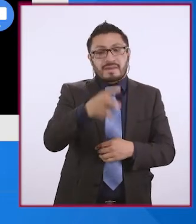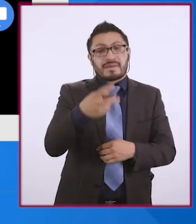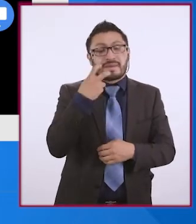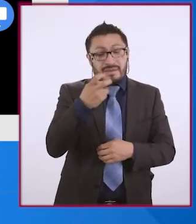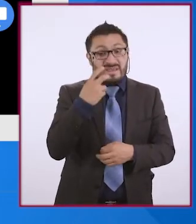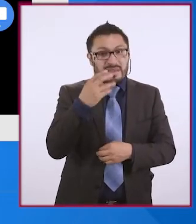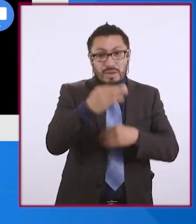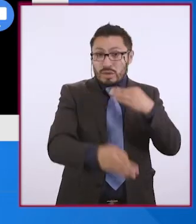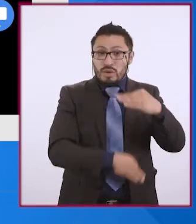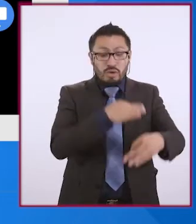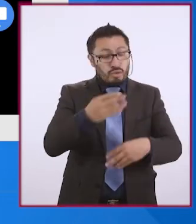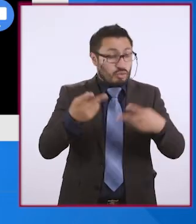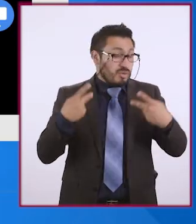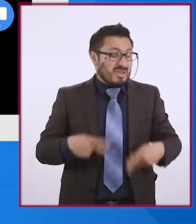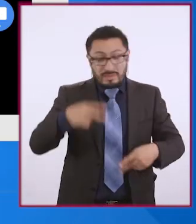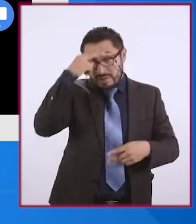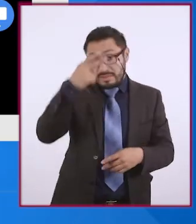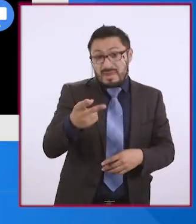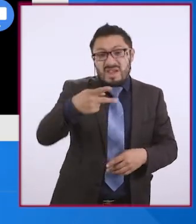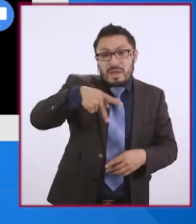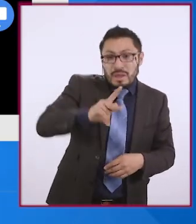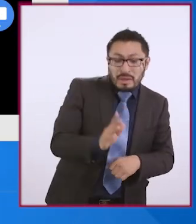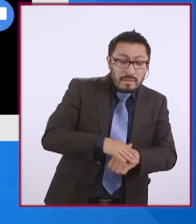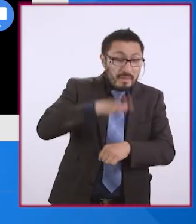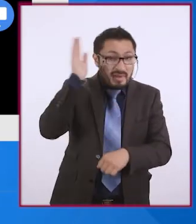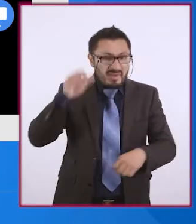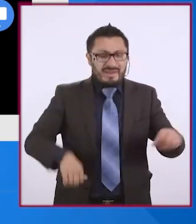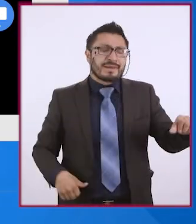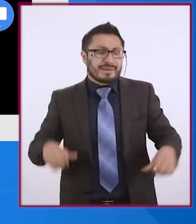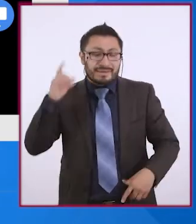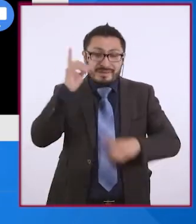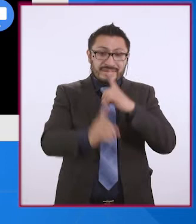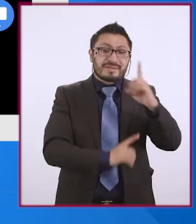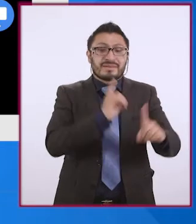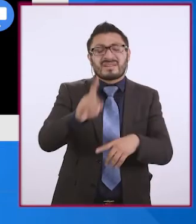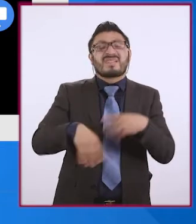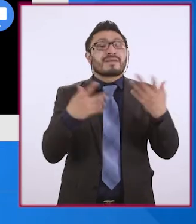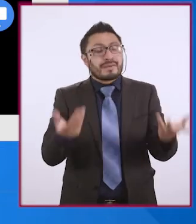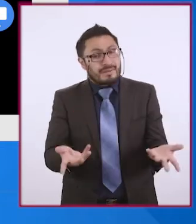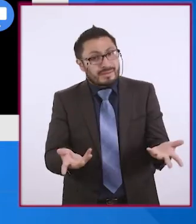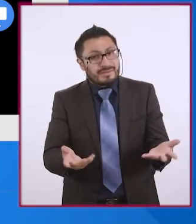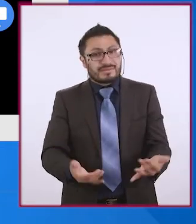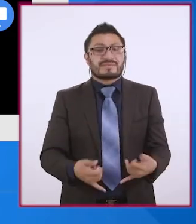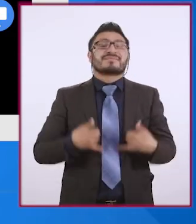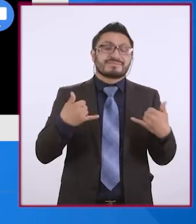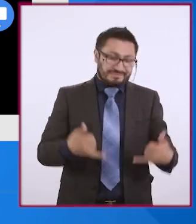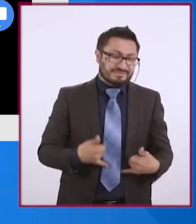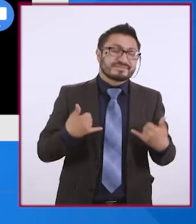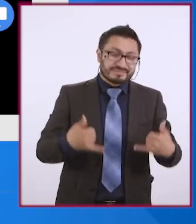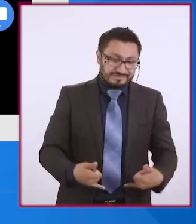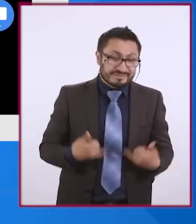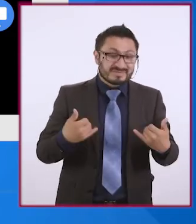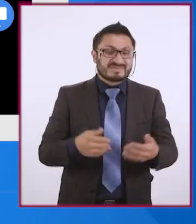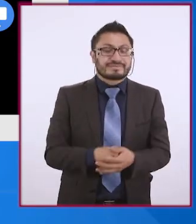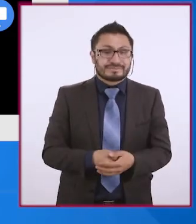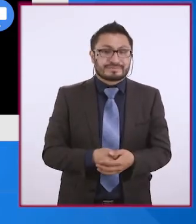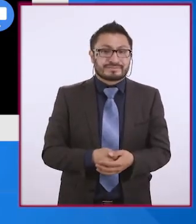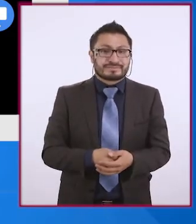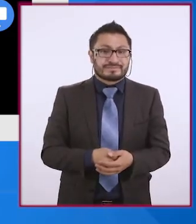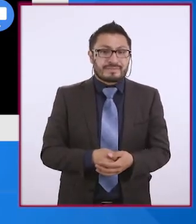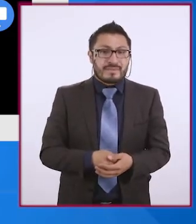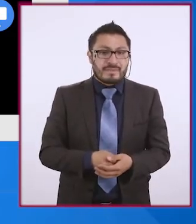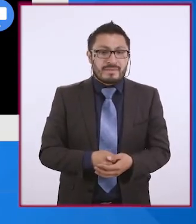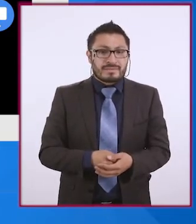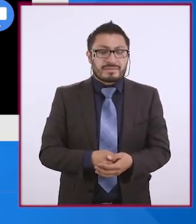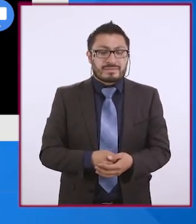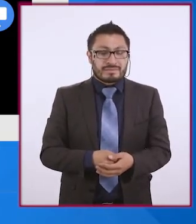los mexicanos, pero quienes más actividad deportiva tienen son, evidentemente, los jóvenes. De manera